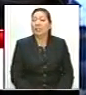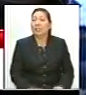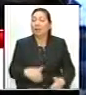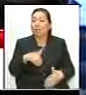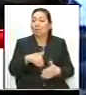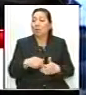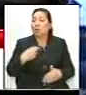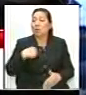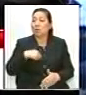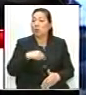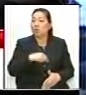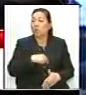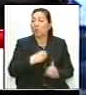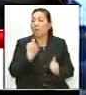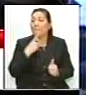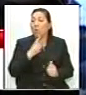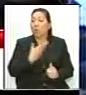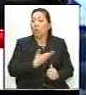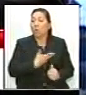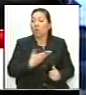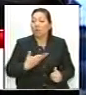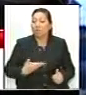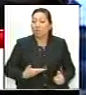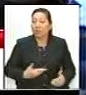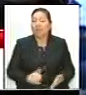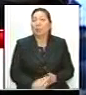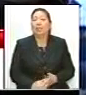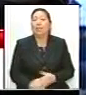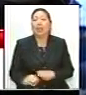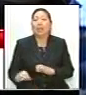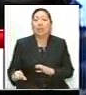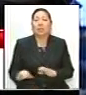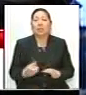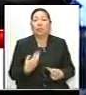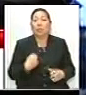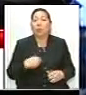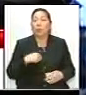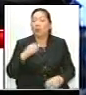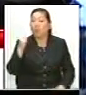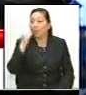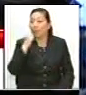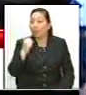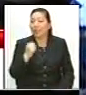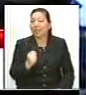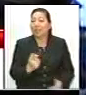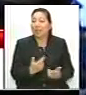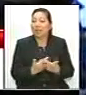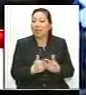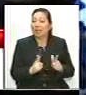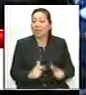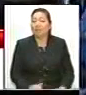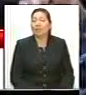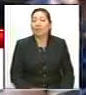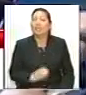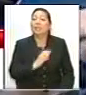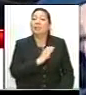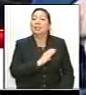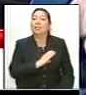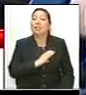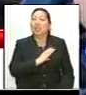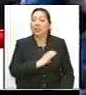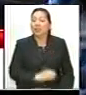votado nosotros por la gobernabilidad en ejercicio de nuestro derecho a la libertad de